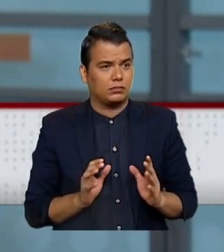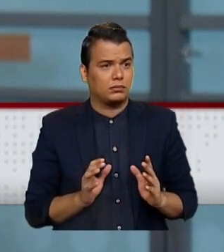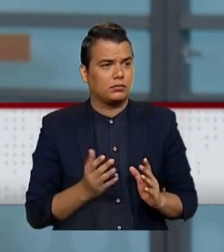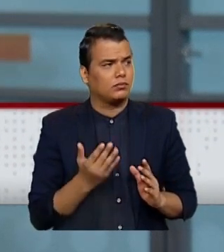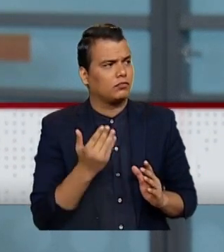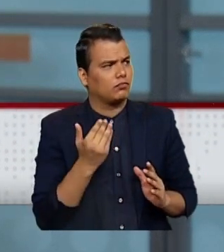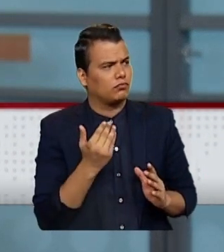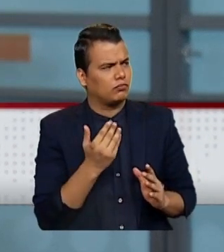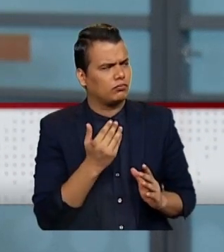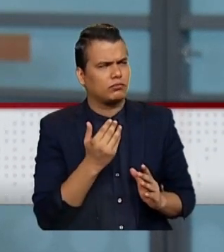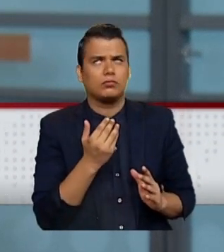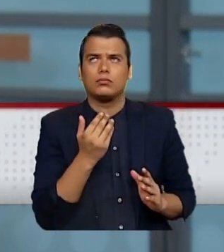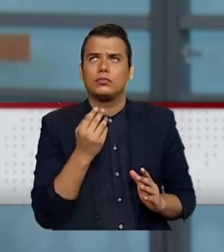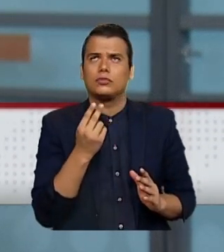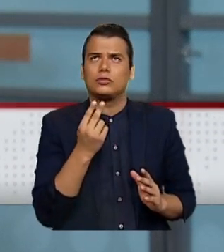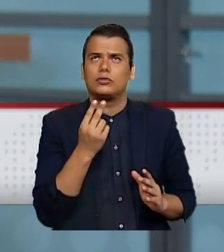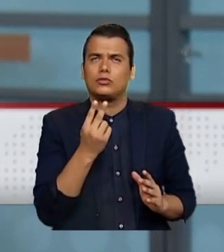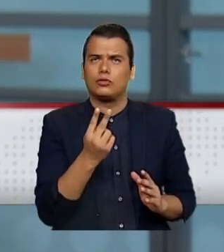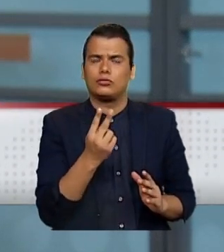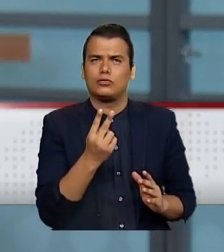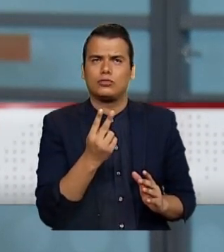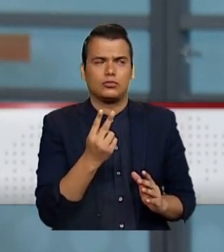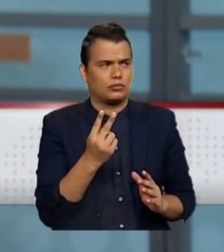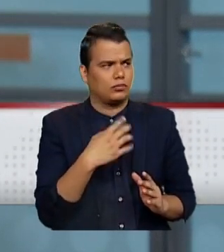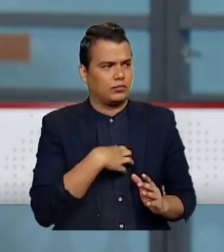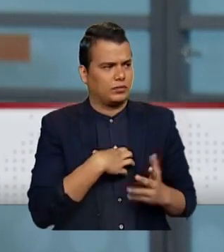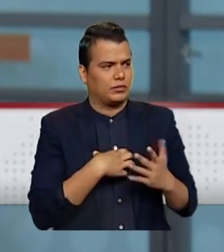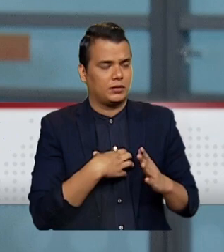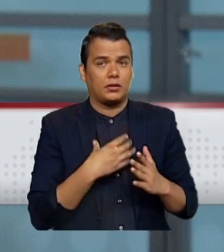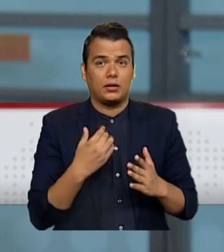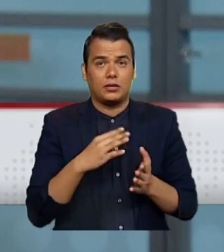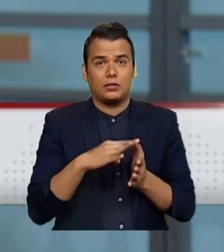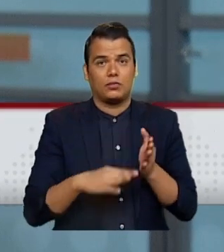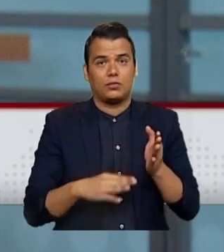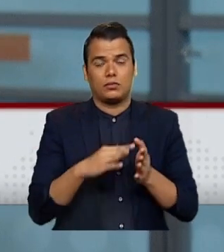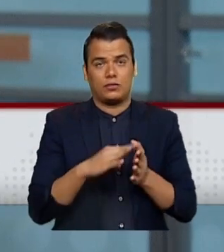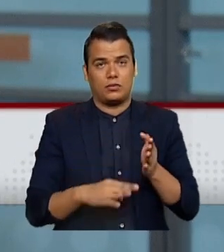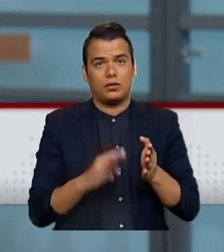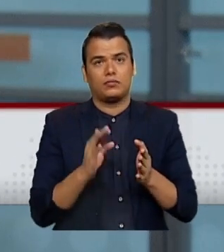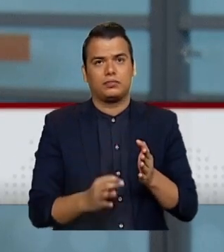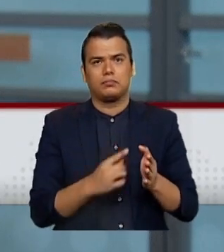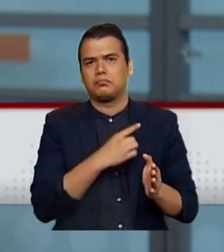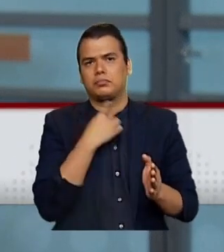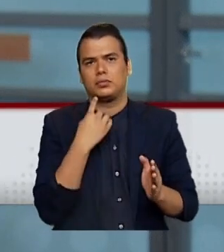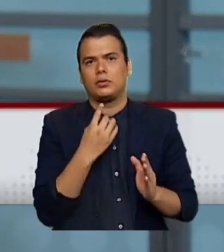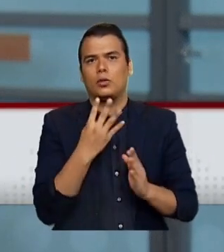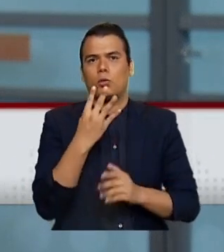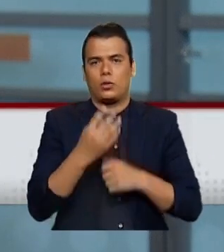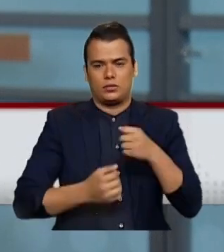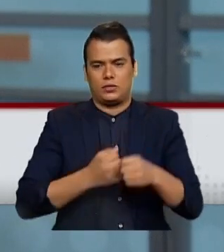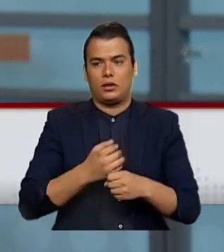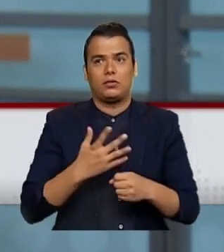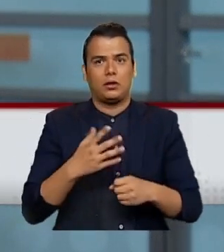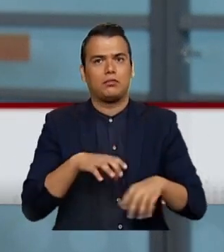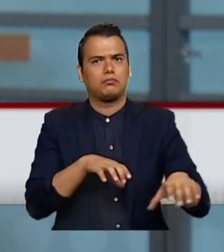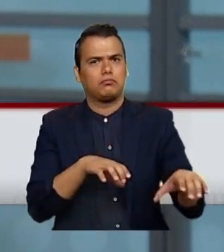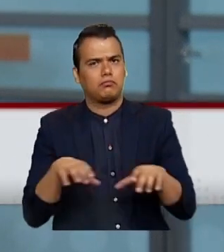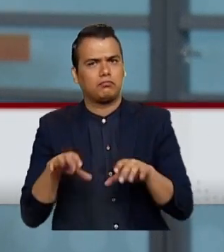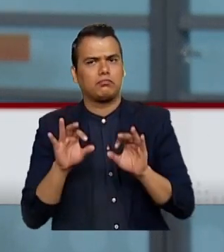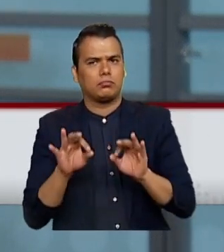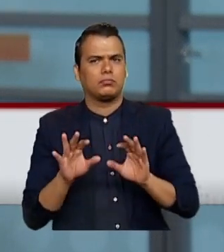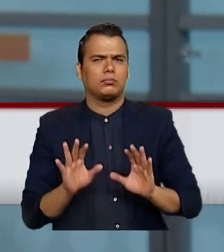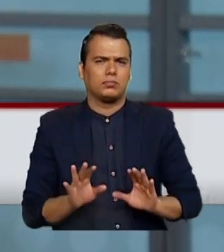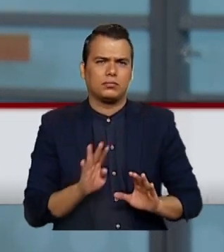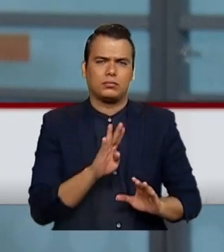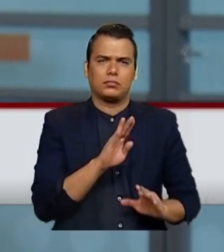últimas 2-3 ediciones. Hace 4 años que Barcelona no lo logra. Es la oportunidad porque está jugando bien. Lo del Bayern, no